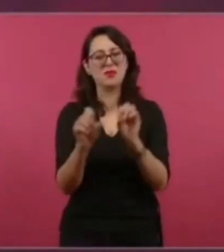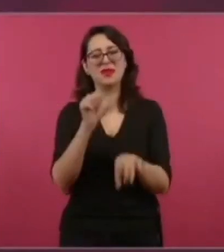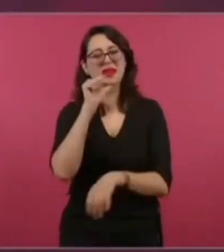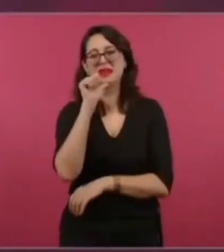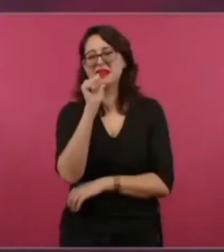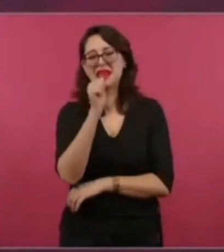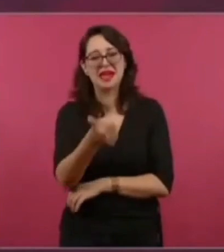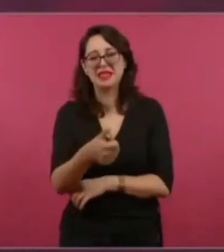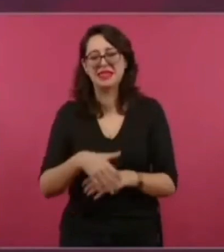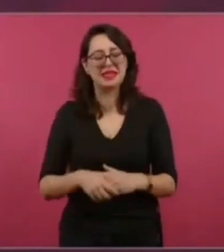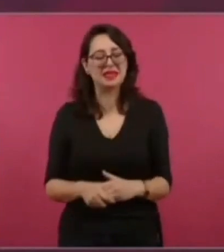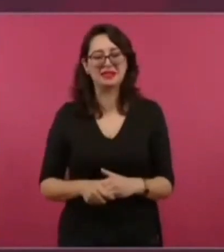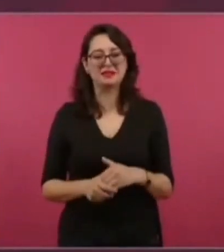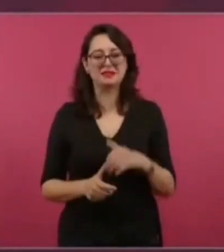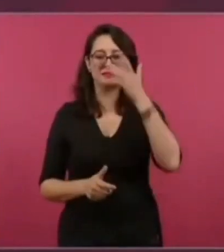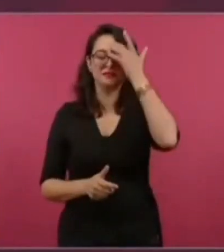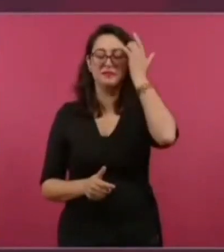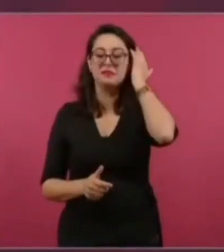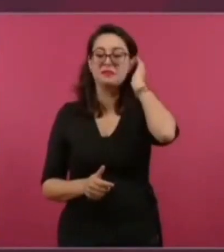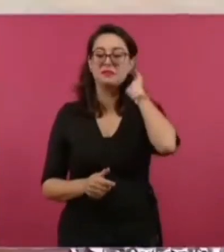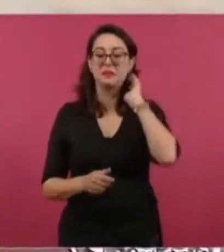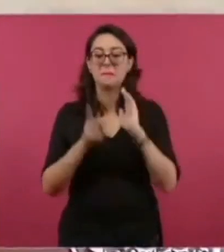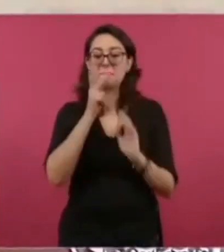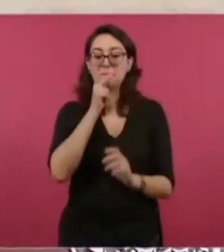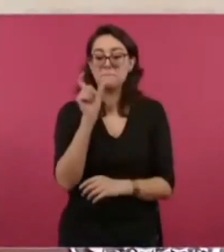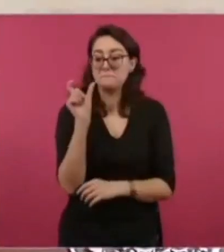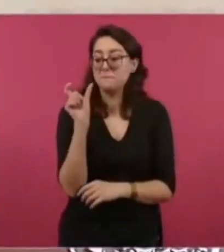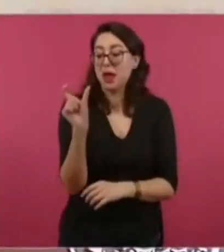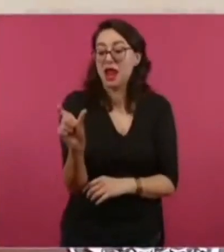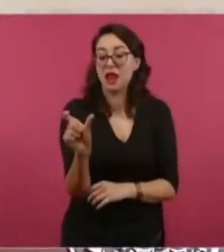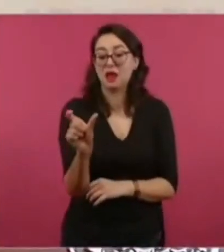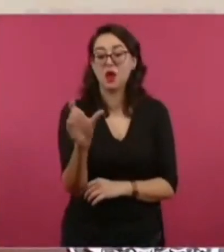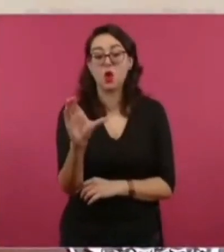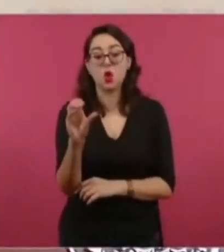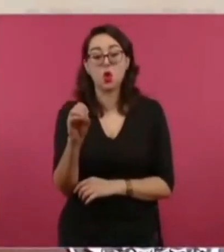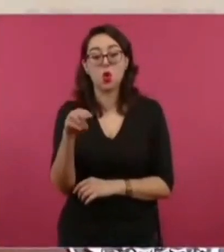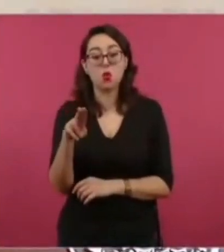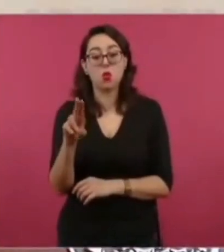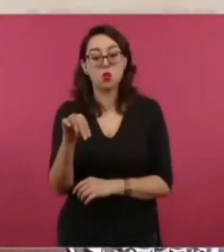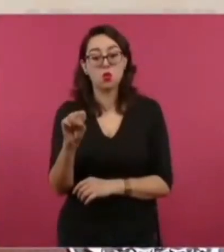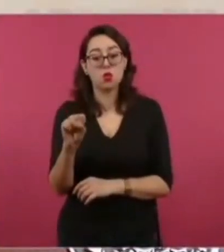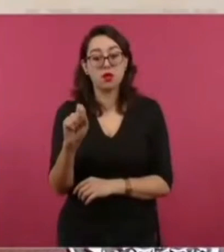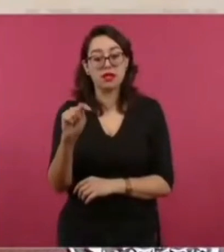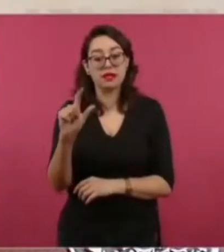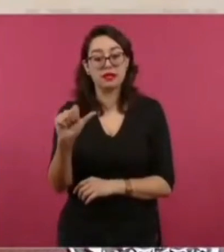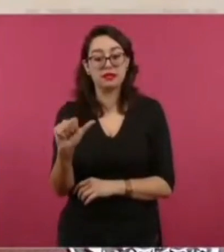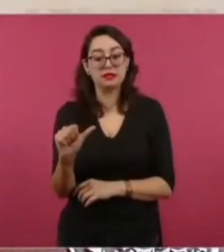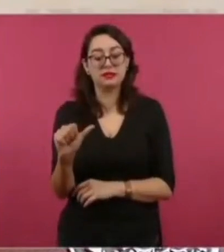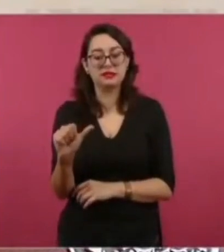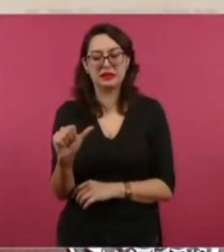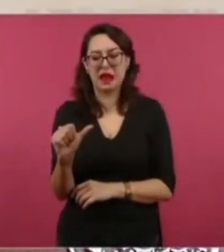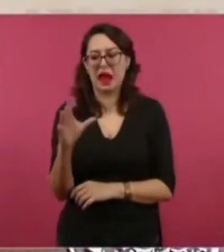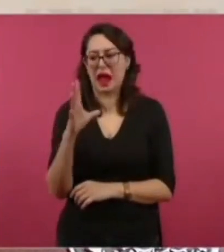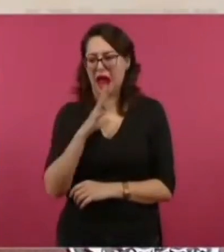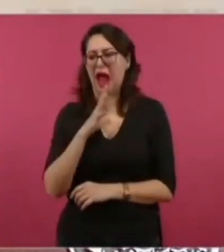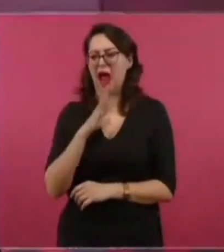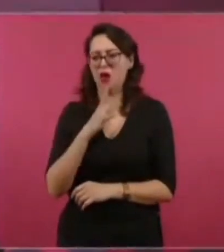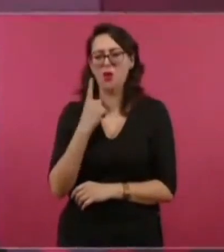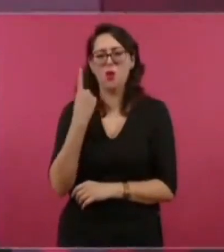lo espiaban, lo llamaban agitador del pueblo y fueron los que lo crucificaron?